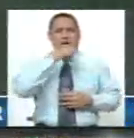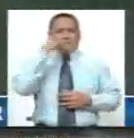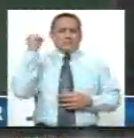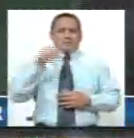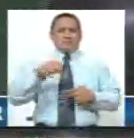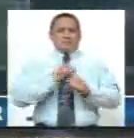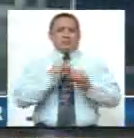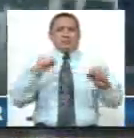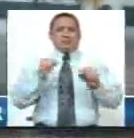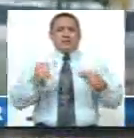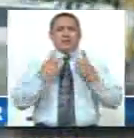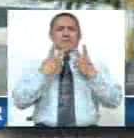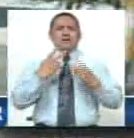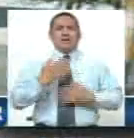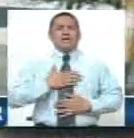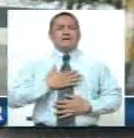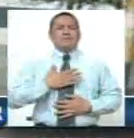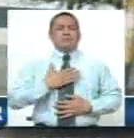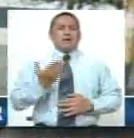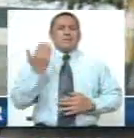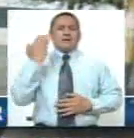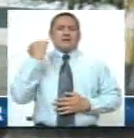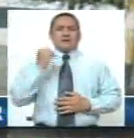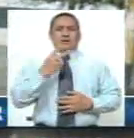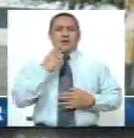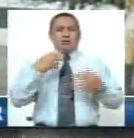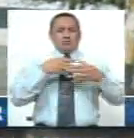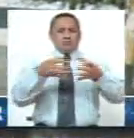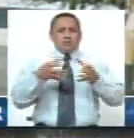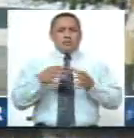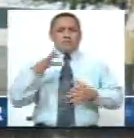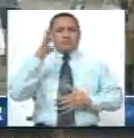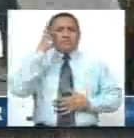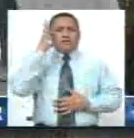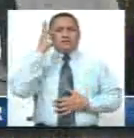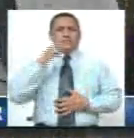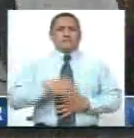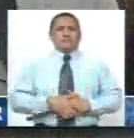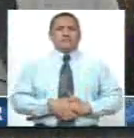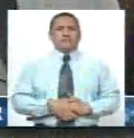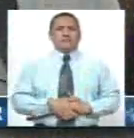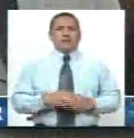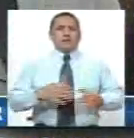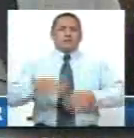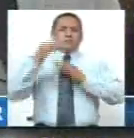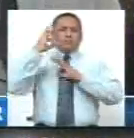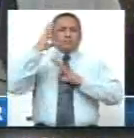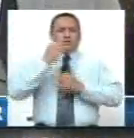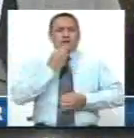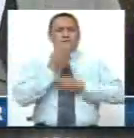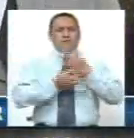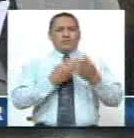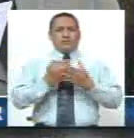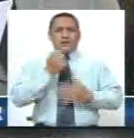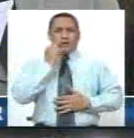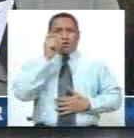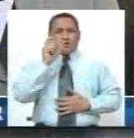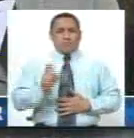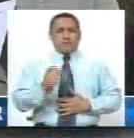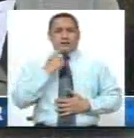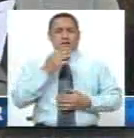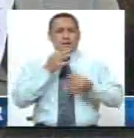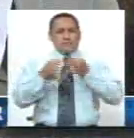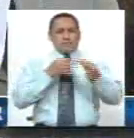guerra, le pertenecía hasta hace unos días al partido de Fuerza Popular. En conferencia de prensa, el parlamentario Josué